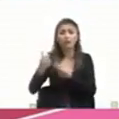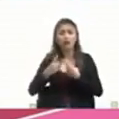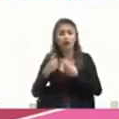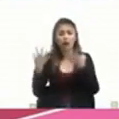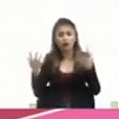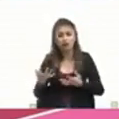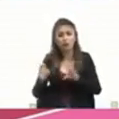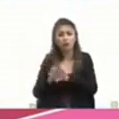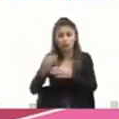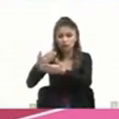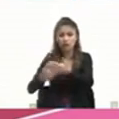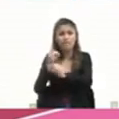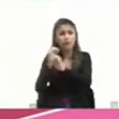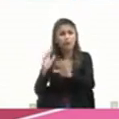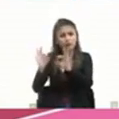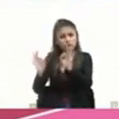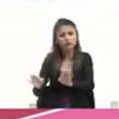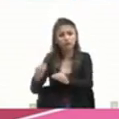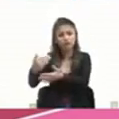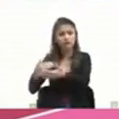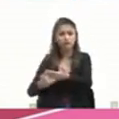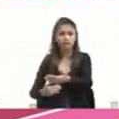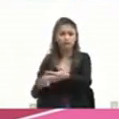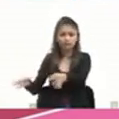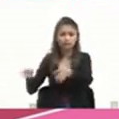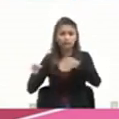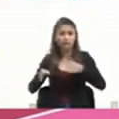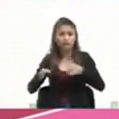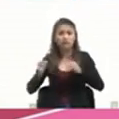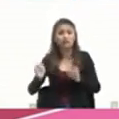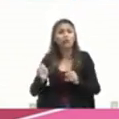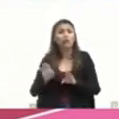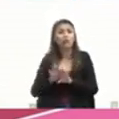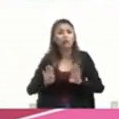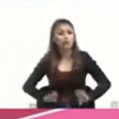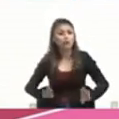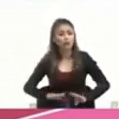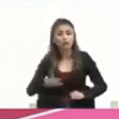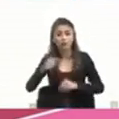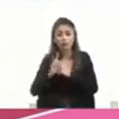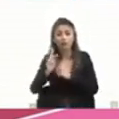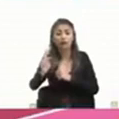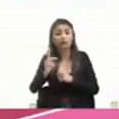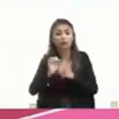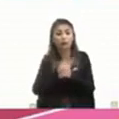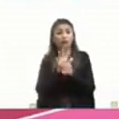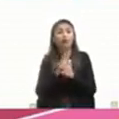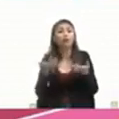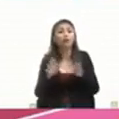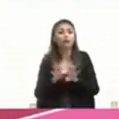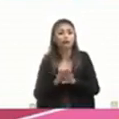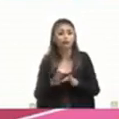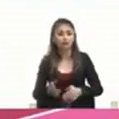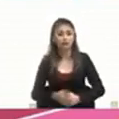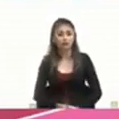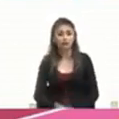un informe estadístico y el comportamiento que va a tener la pandemia